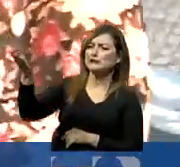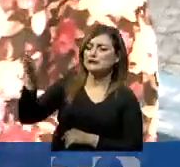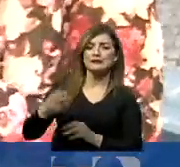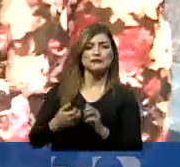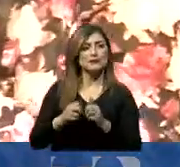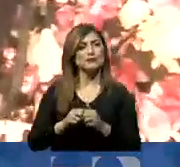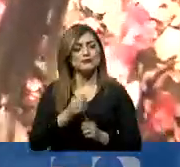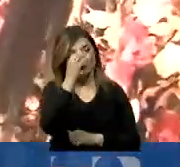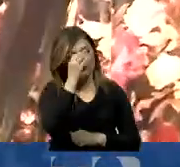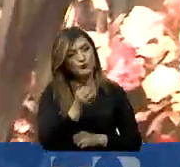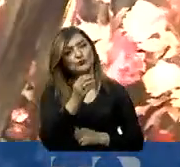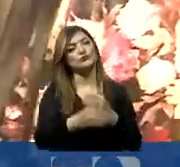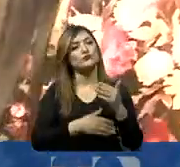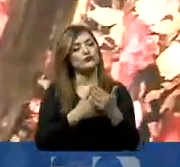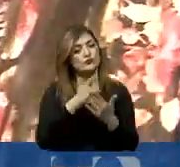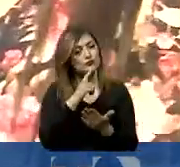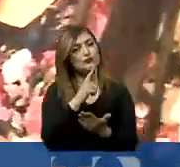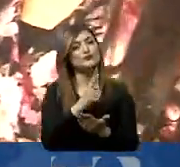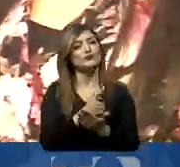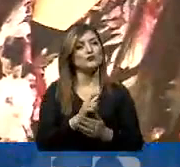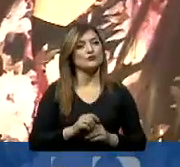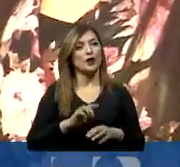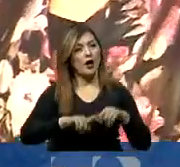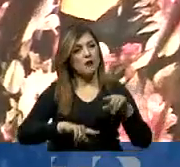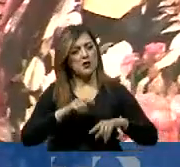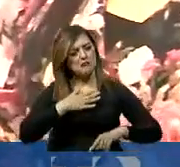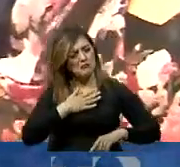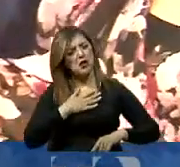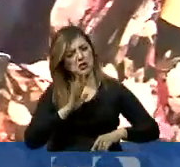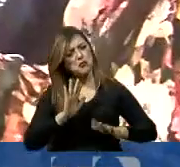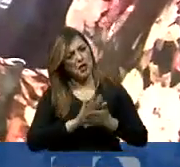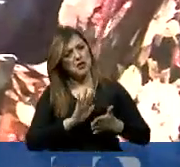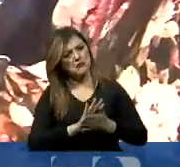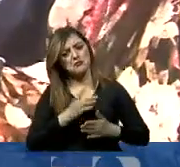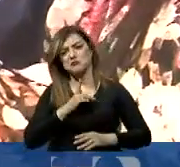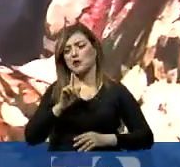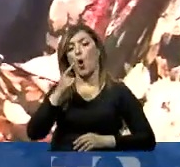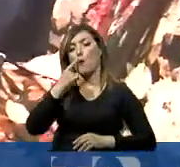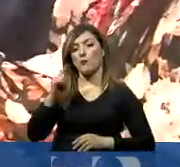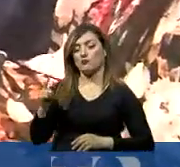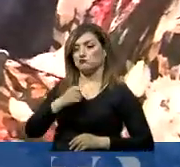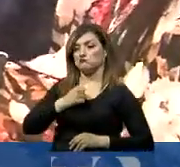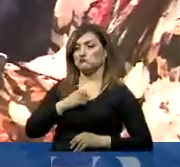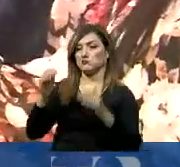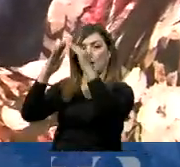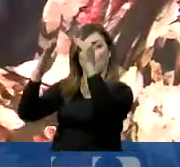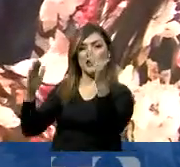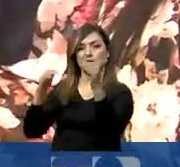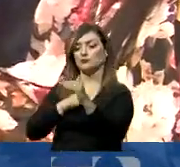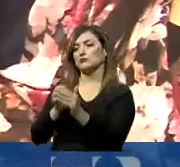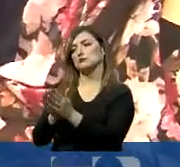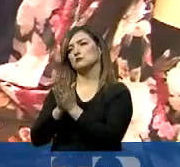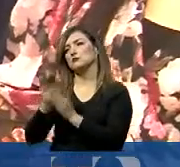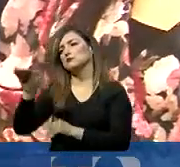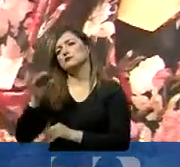problema? Buenos días con todos. Sí, de forma muy amigable. Se le ha solicitado al señor que vive en esa casa que por